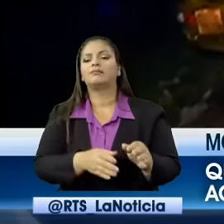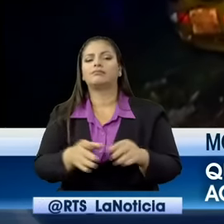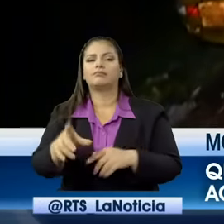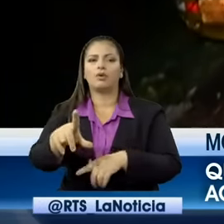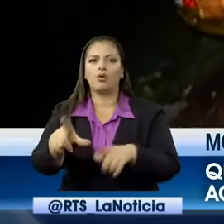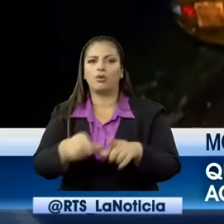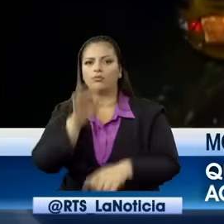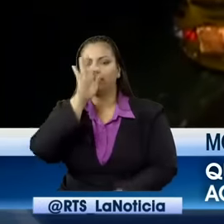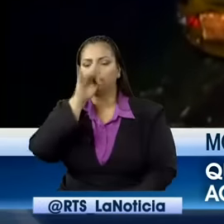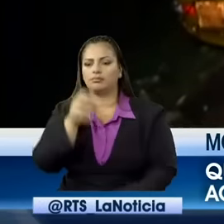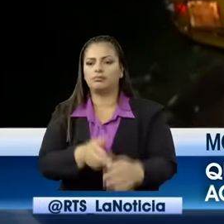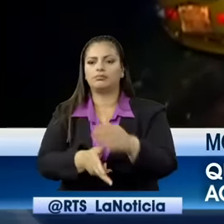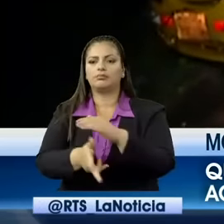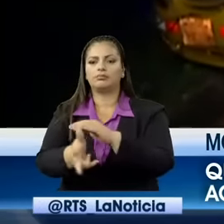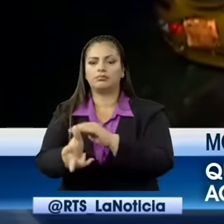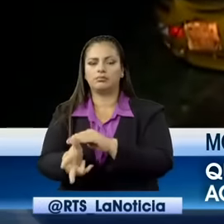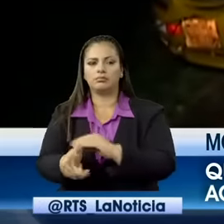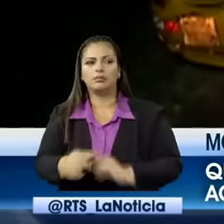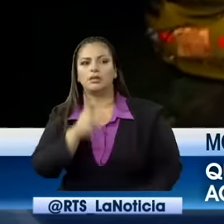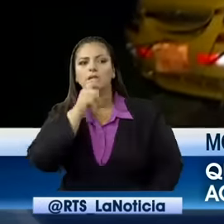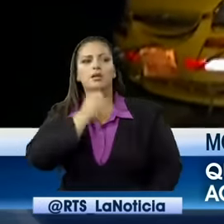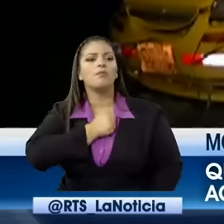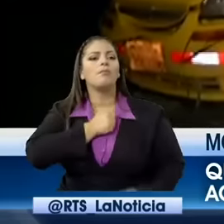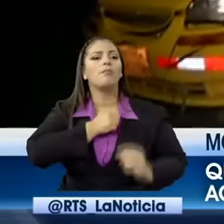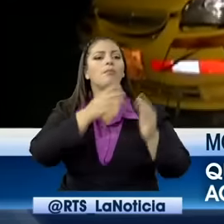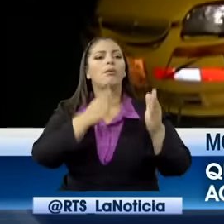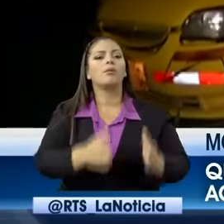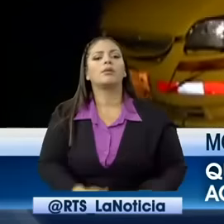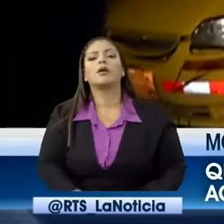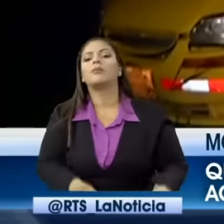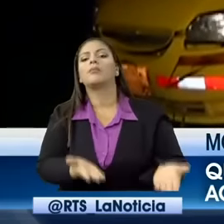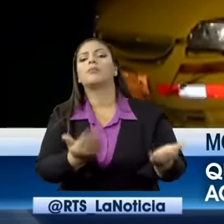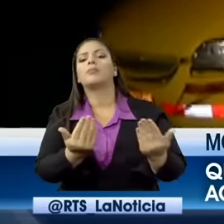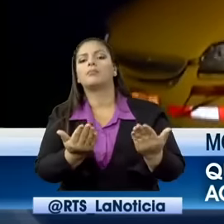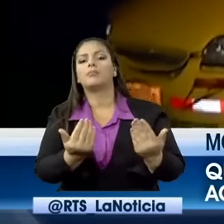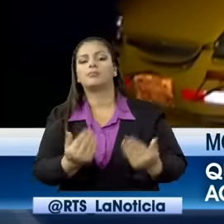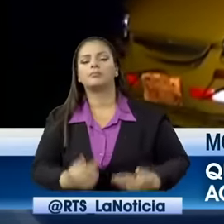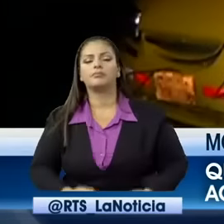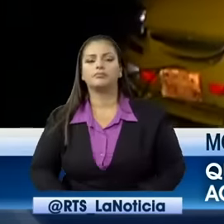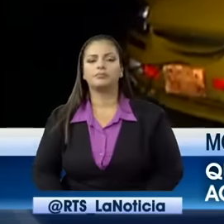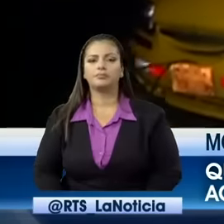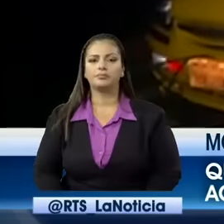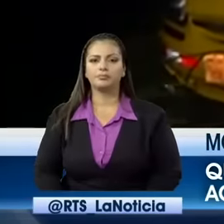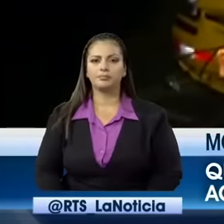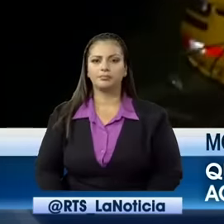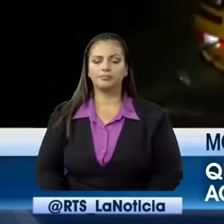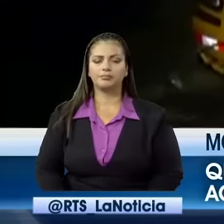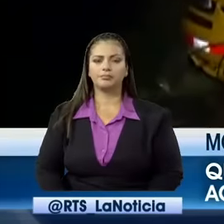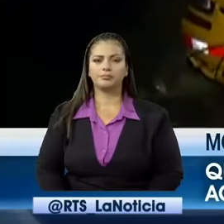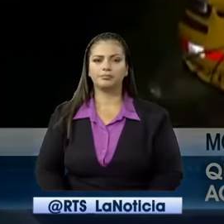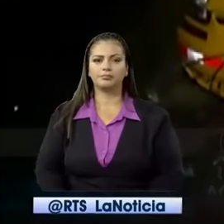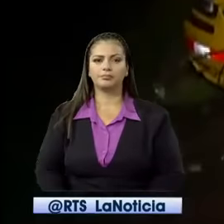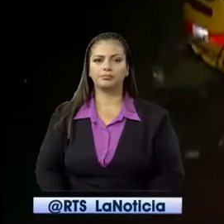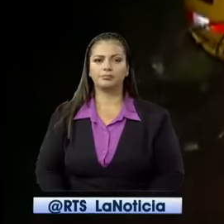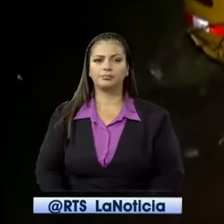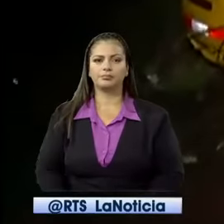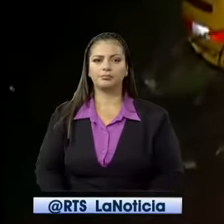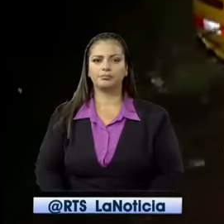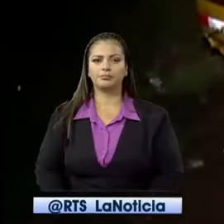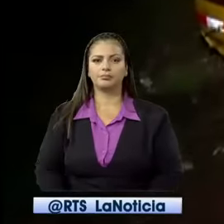Hasta que apareca el propietario o conductor huido informó Jorge